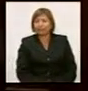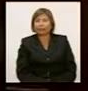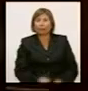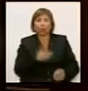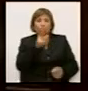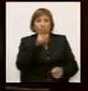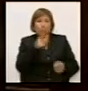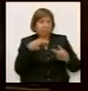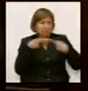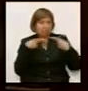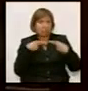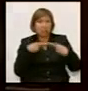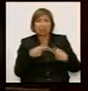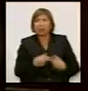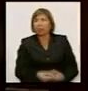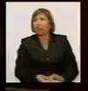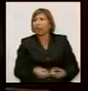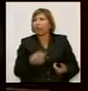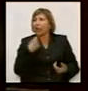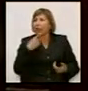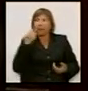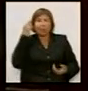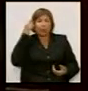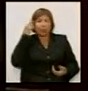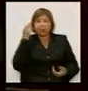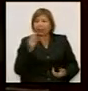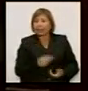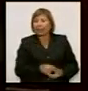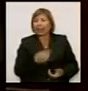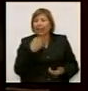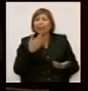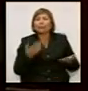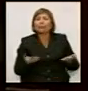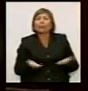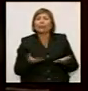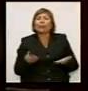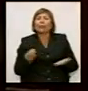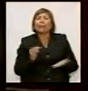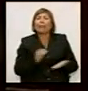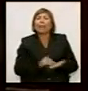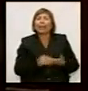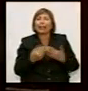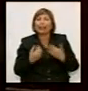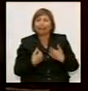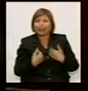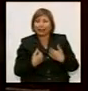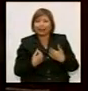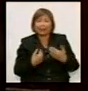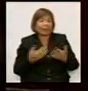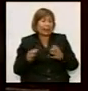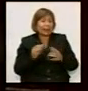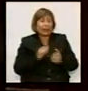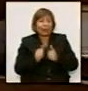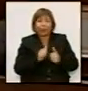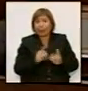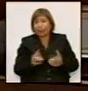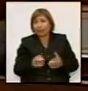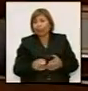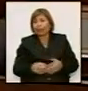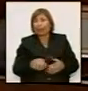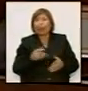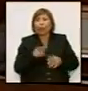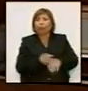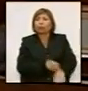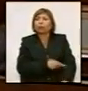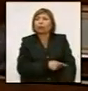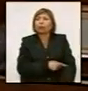enemigo. Y en la política es donde más tiene que jugarse la costumbre